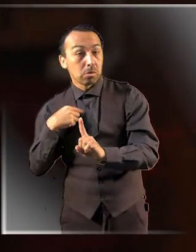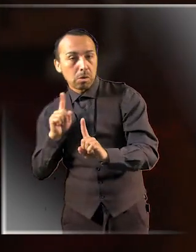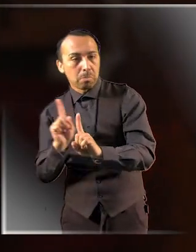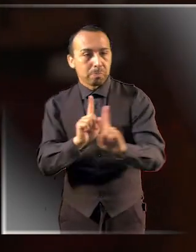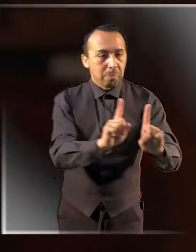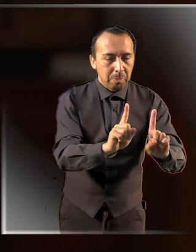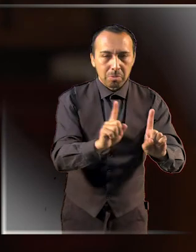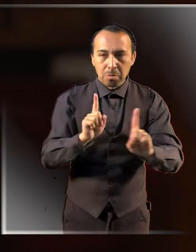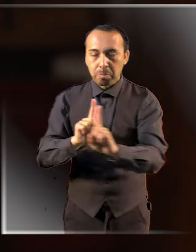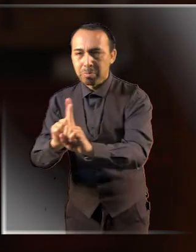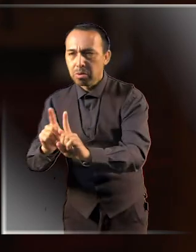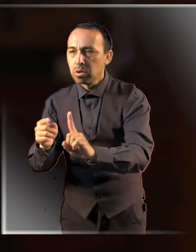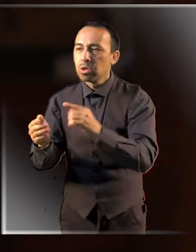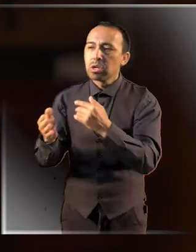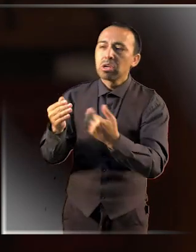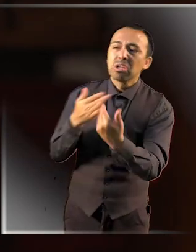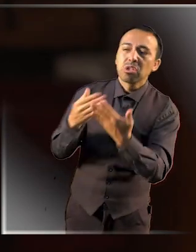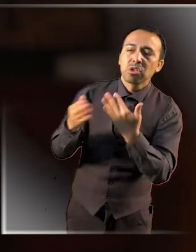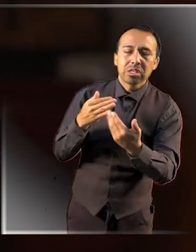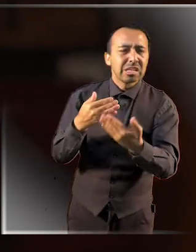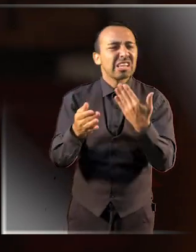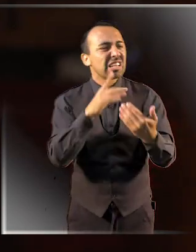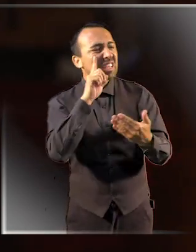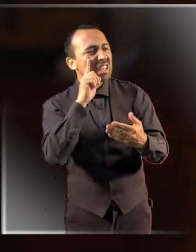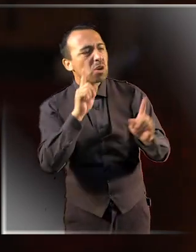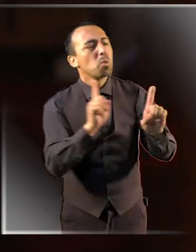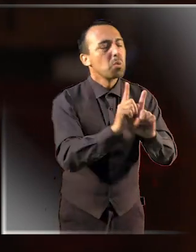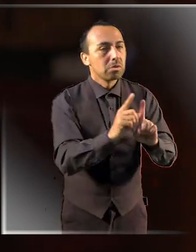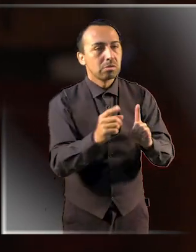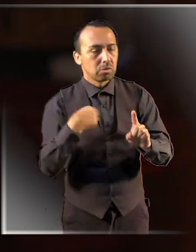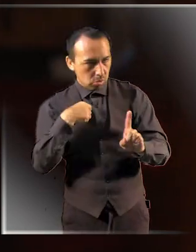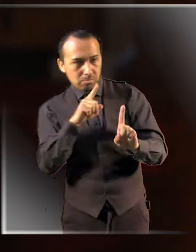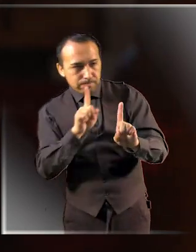sigo. Él va a la cancha y yo sé con quién está, yo me devuelvo, pero yo lo sigo.